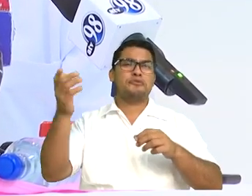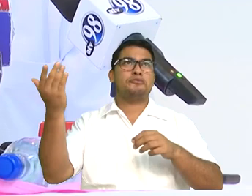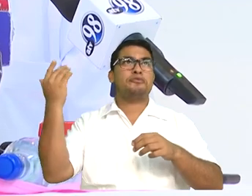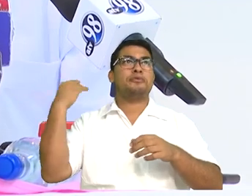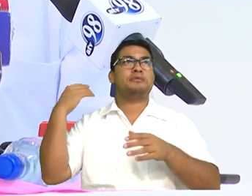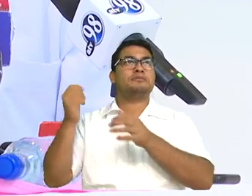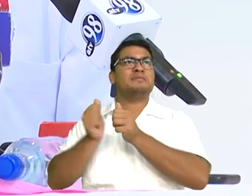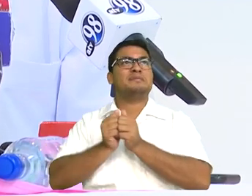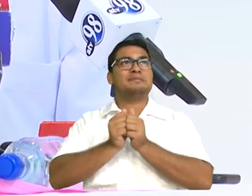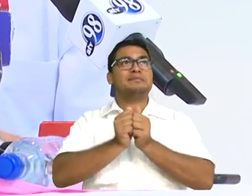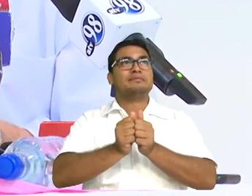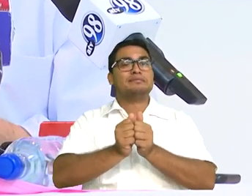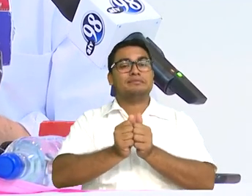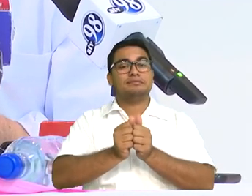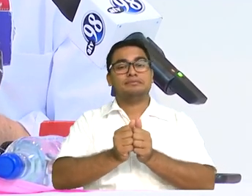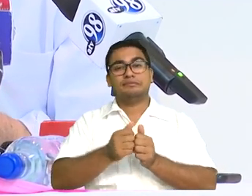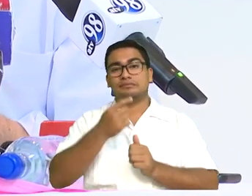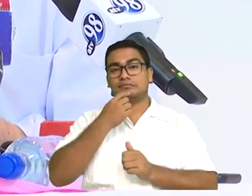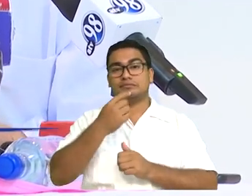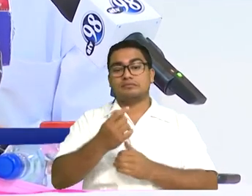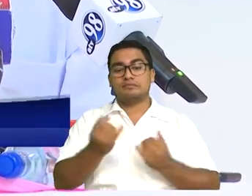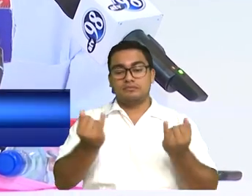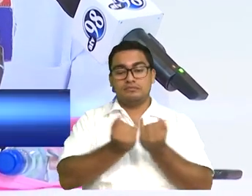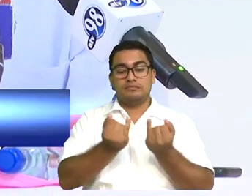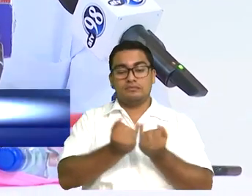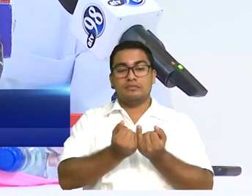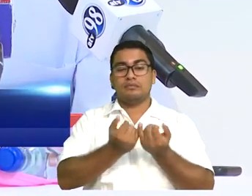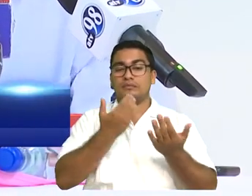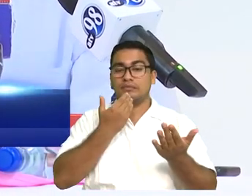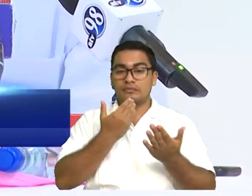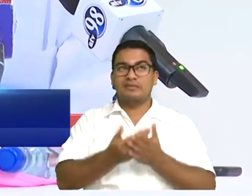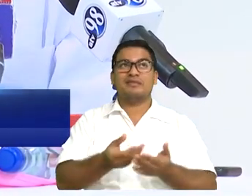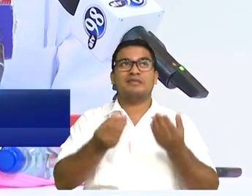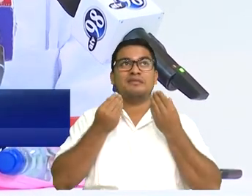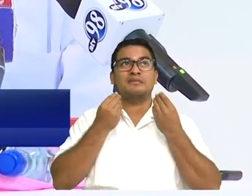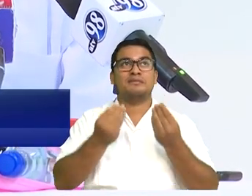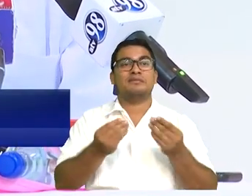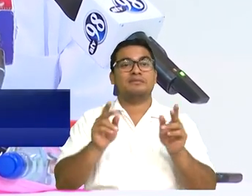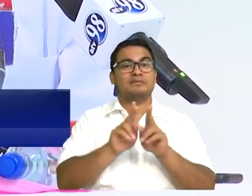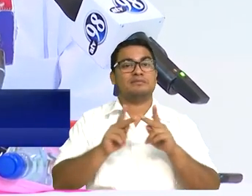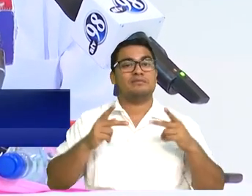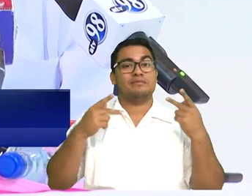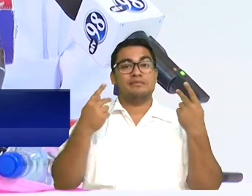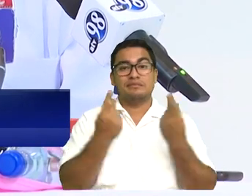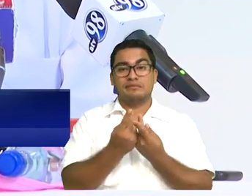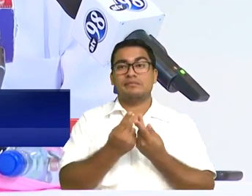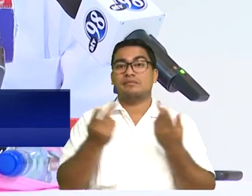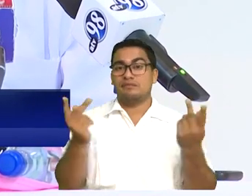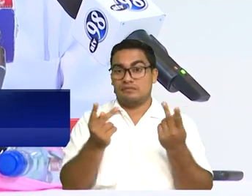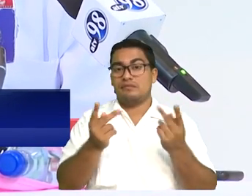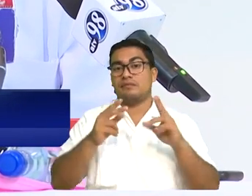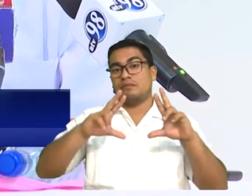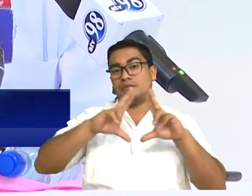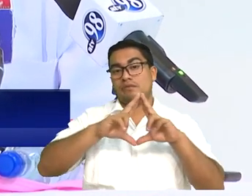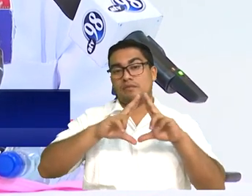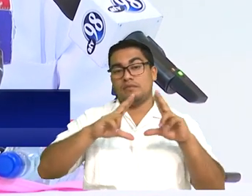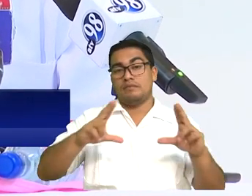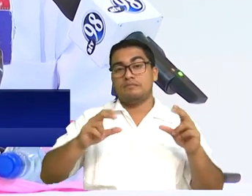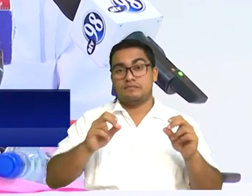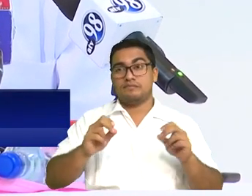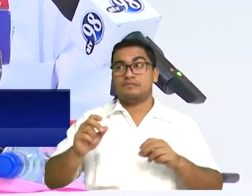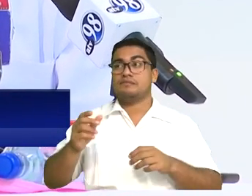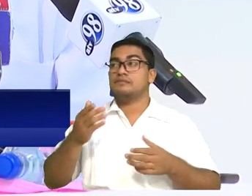y también queremos agradecer siempre al pueblo de la República